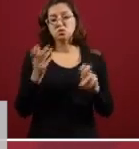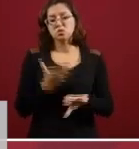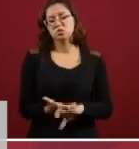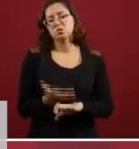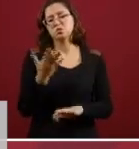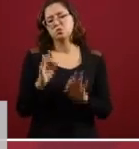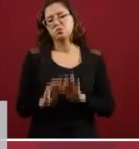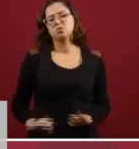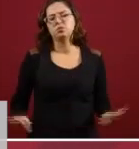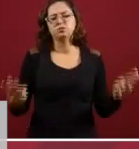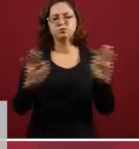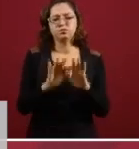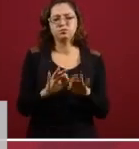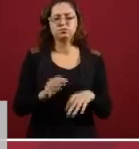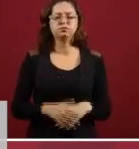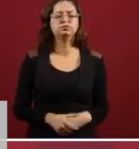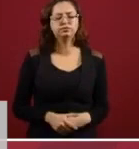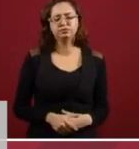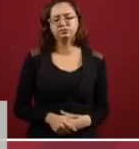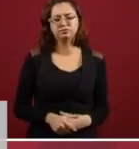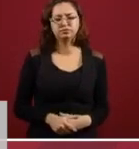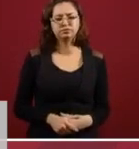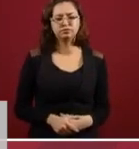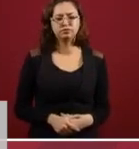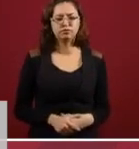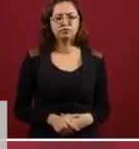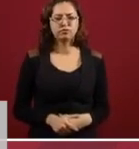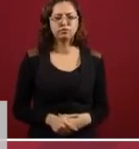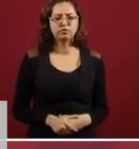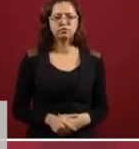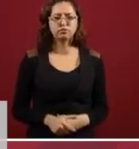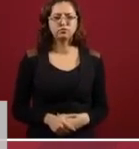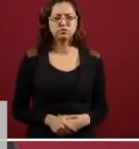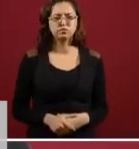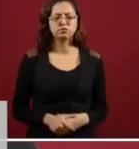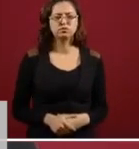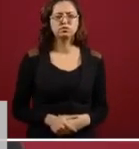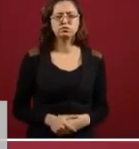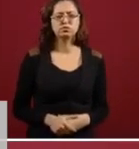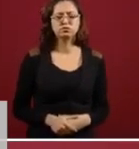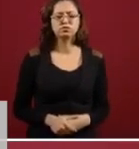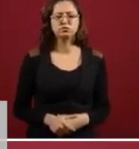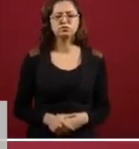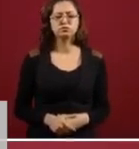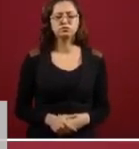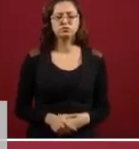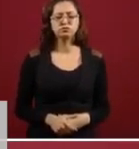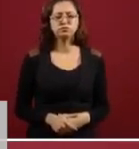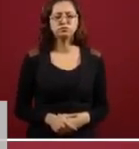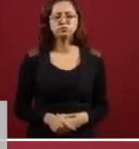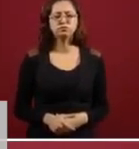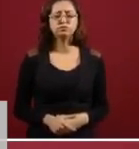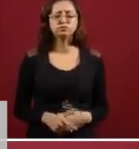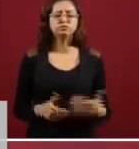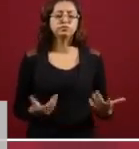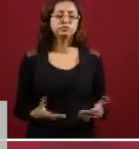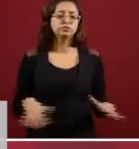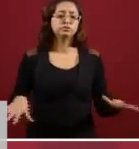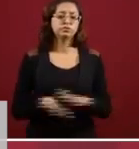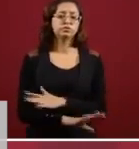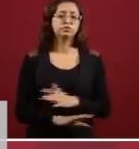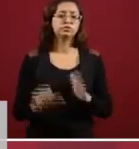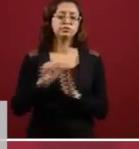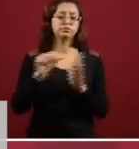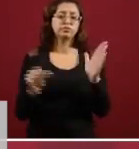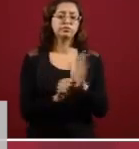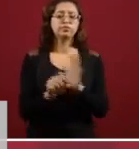La desigualdad ocasiona violencia, que desarrolló un proceso autodestructivo en contra de los que se beneficiaron de las grandes ganancias desmedidas que provocan